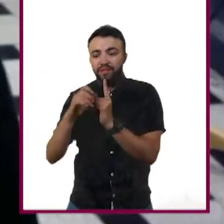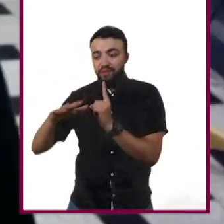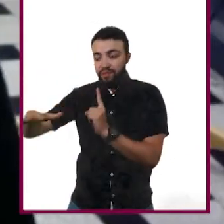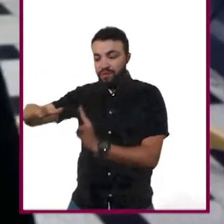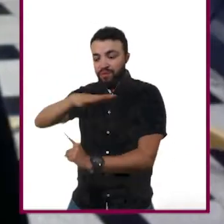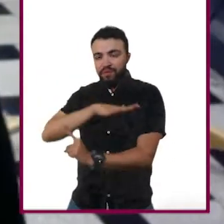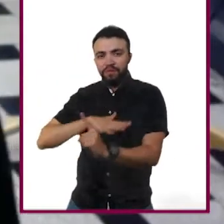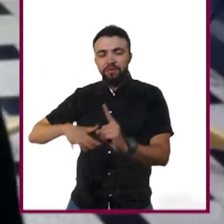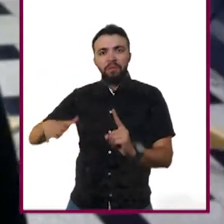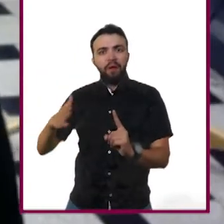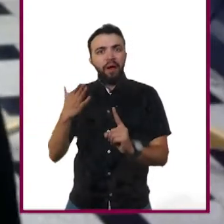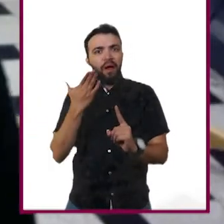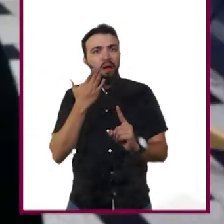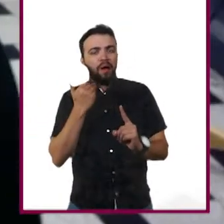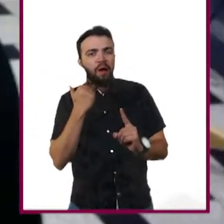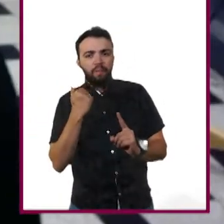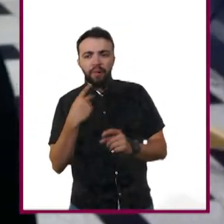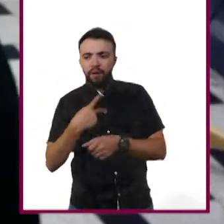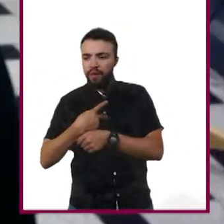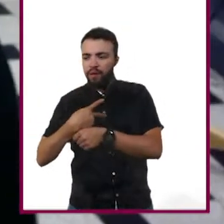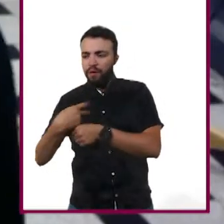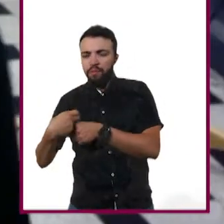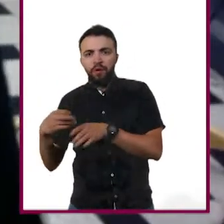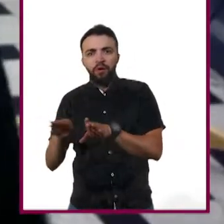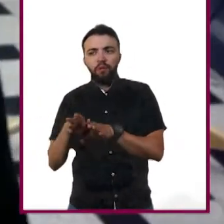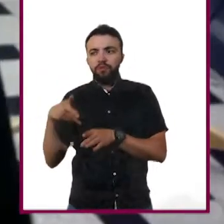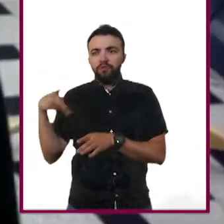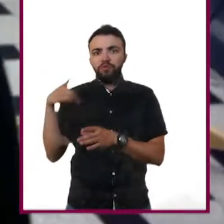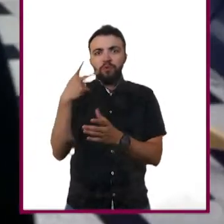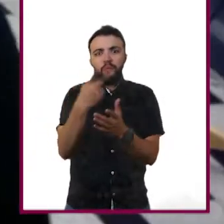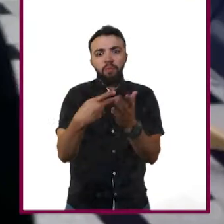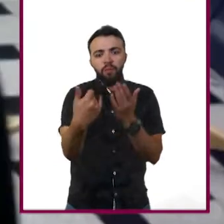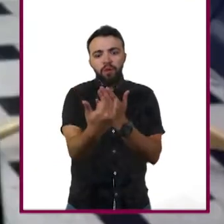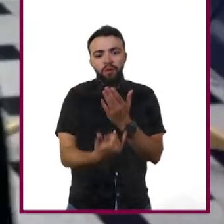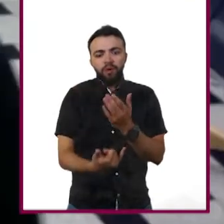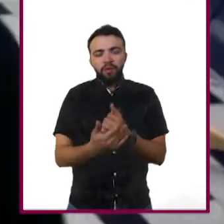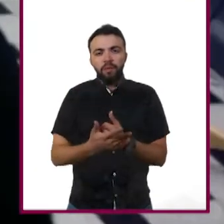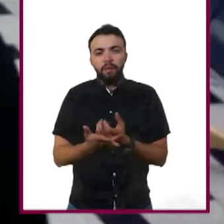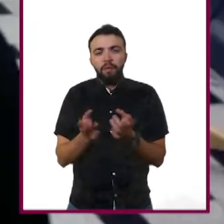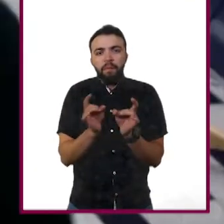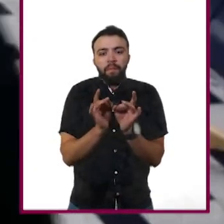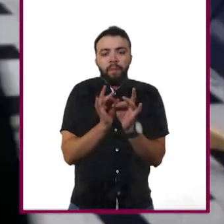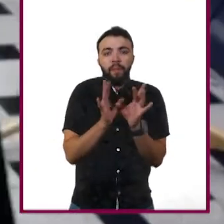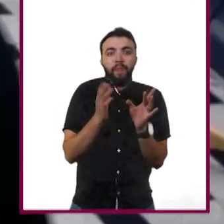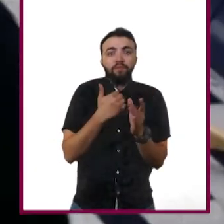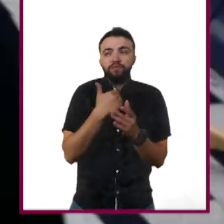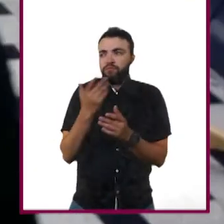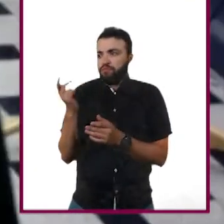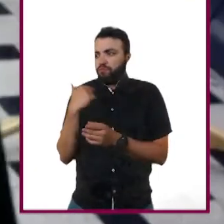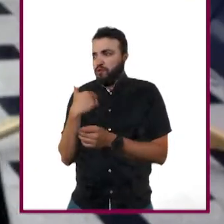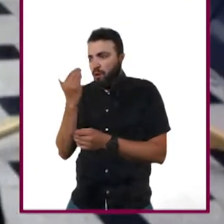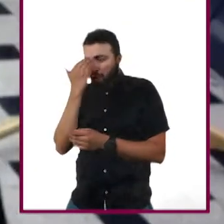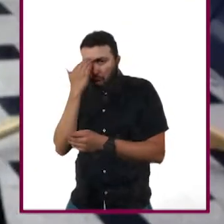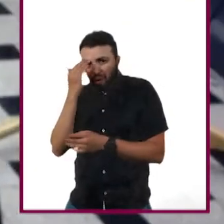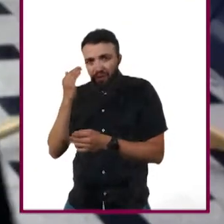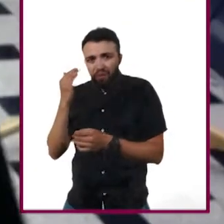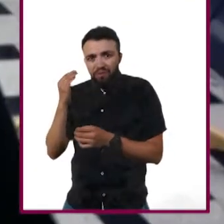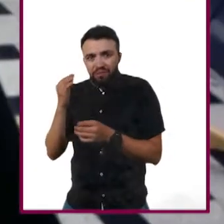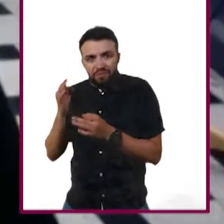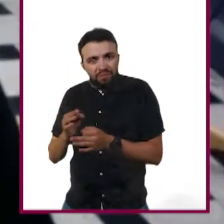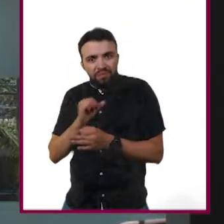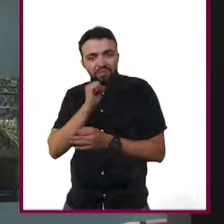que inmediatamente me invitaron a ser parte de un proyecto. O sea, como de la nada, de no conocernos, me invitaron